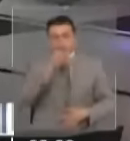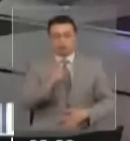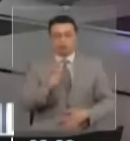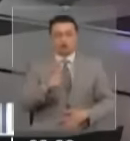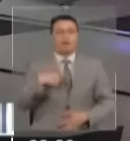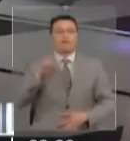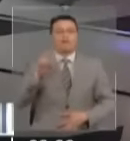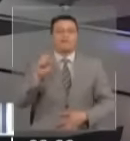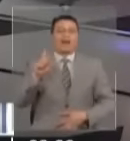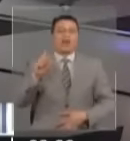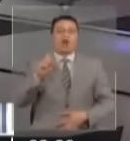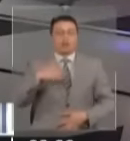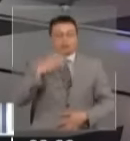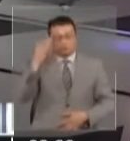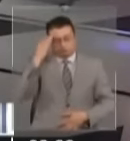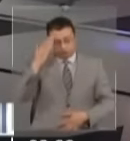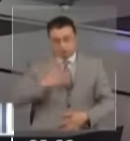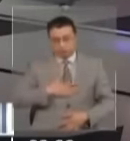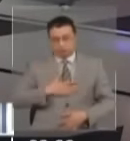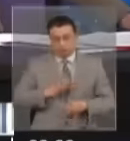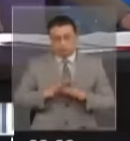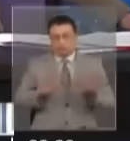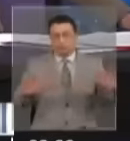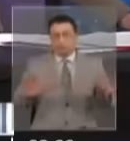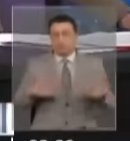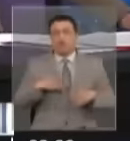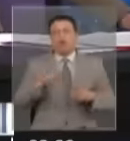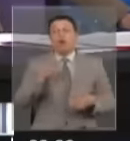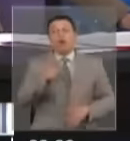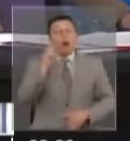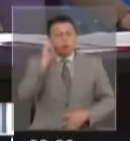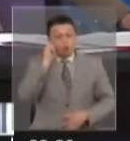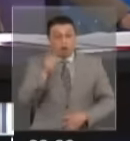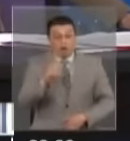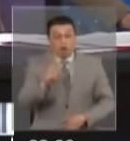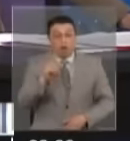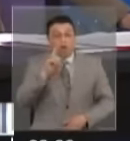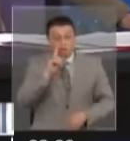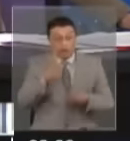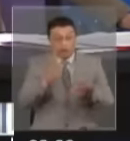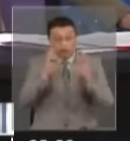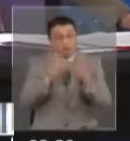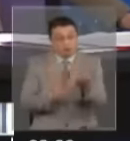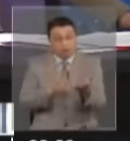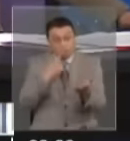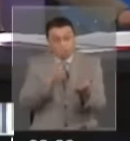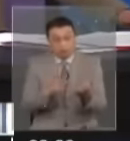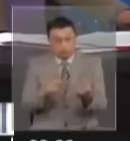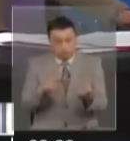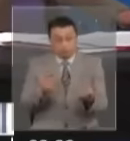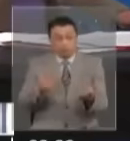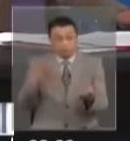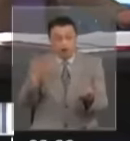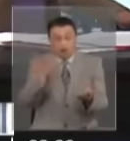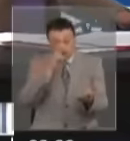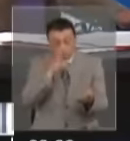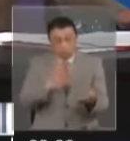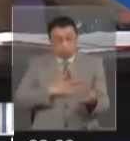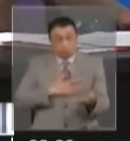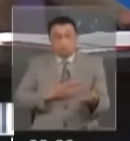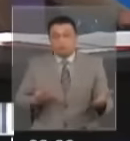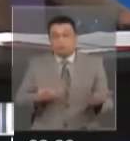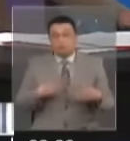valores. De principio. Uh-huh. O sea, y la mujer no tiene ningún derecho a hacer valer sus propios valores y sus principios.